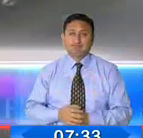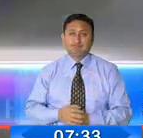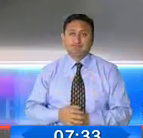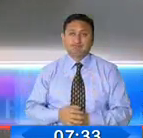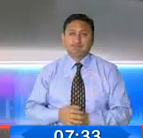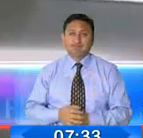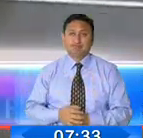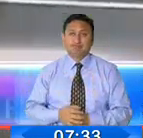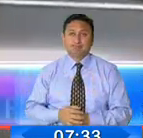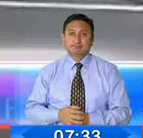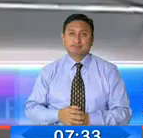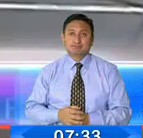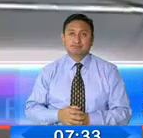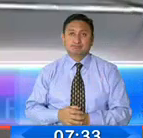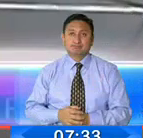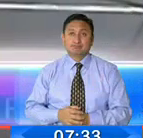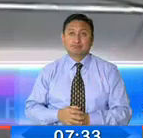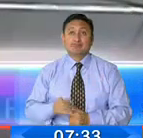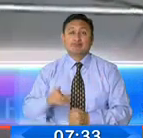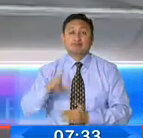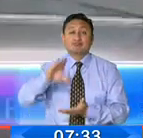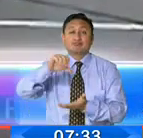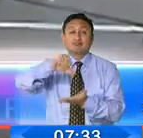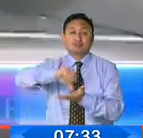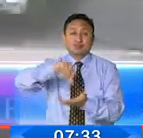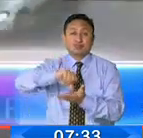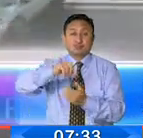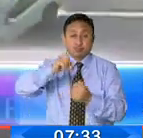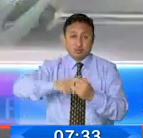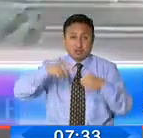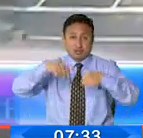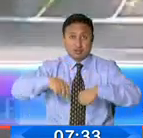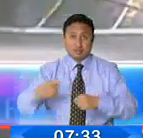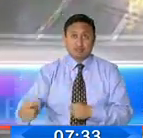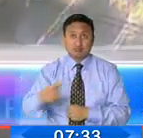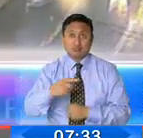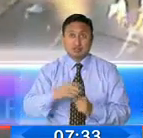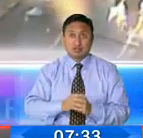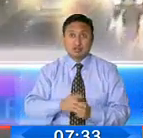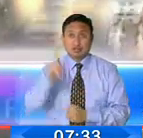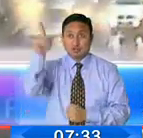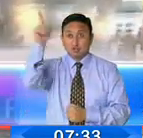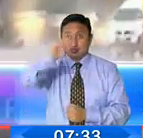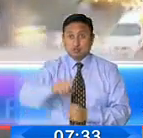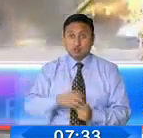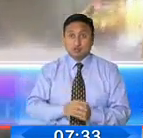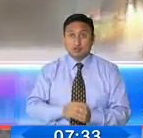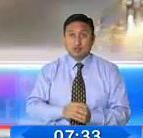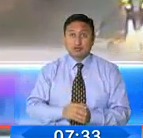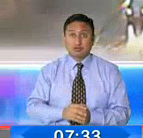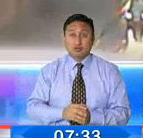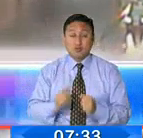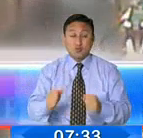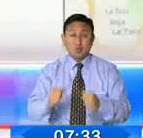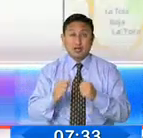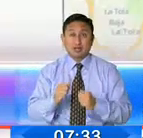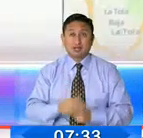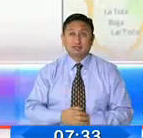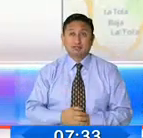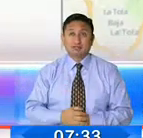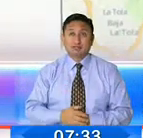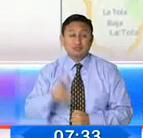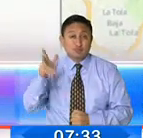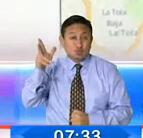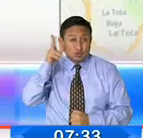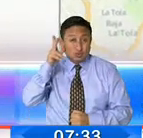en el sector del Parque Ichimbía, en el centro de Quito, se registró un rayo de casi 90 kiloamperios que se